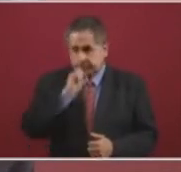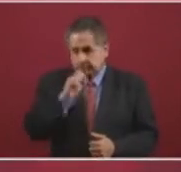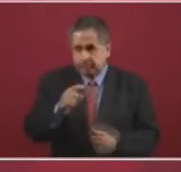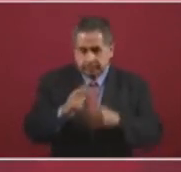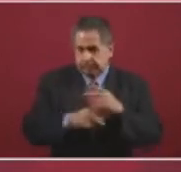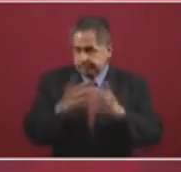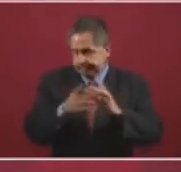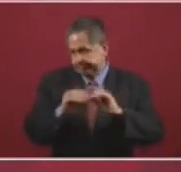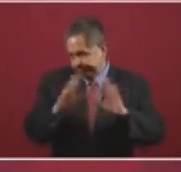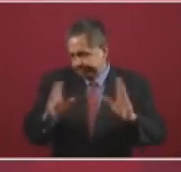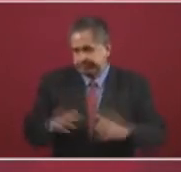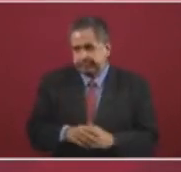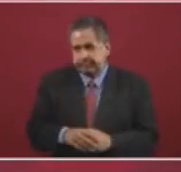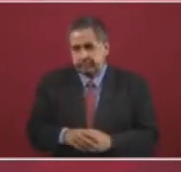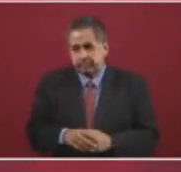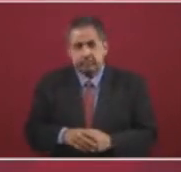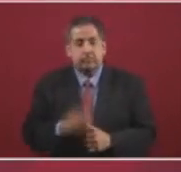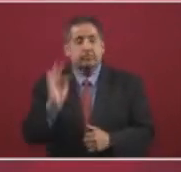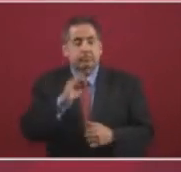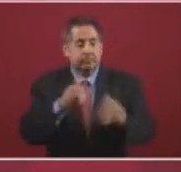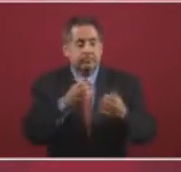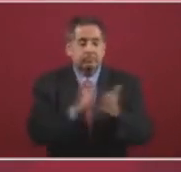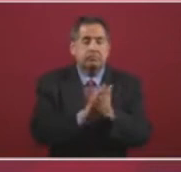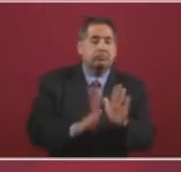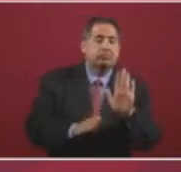aclarar de que pueden haber suspensiones